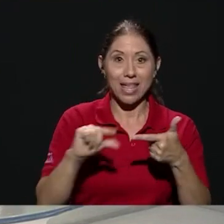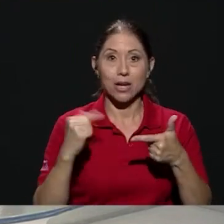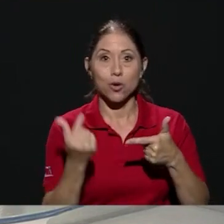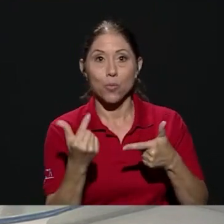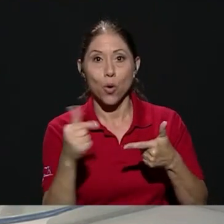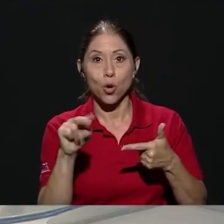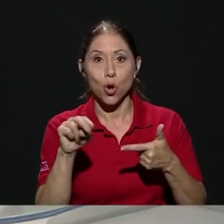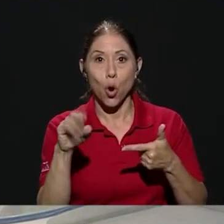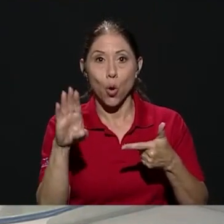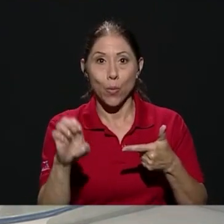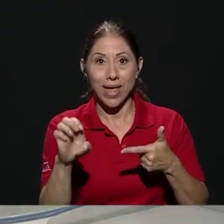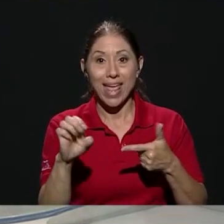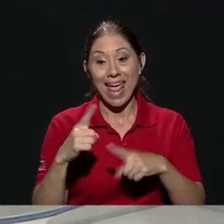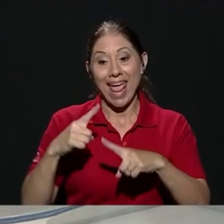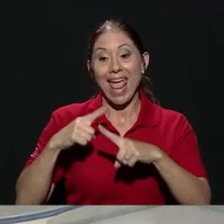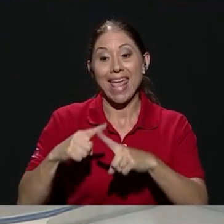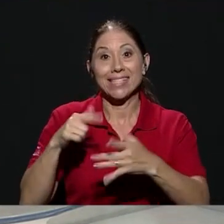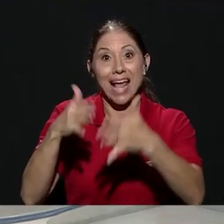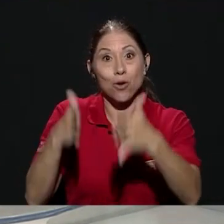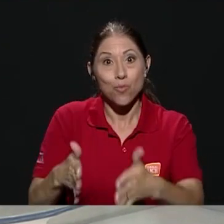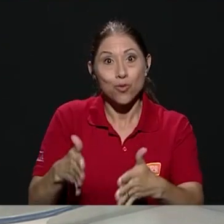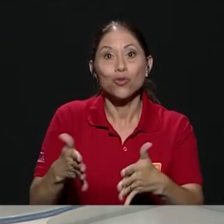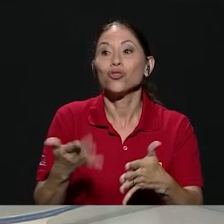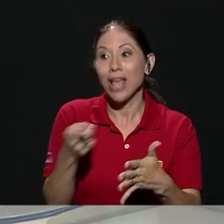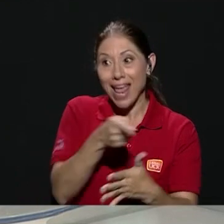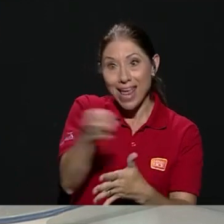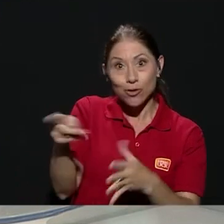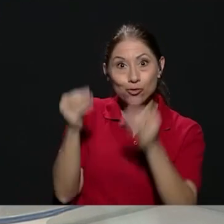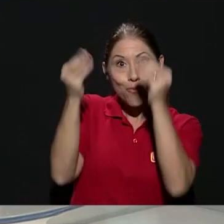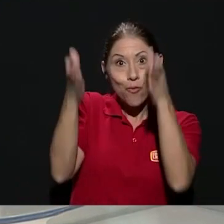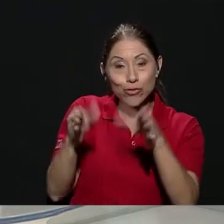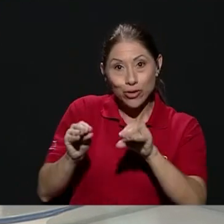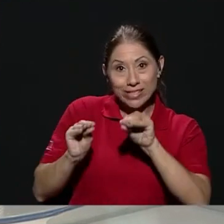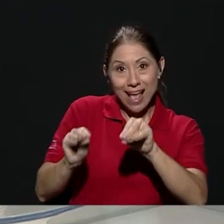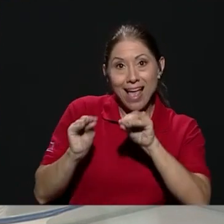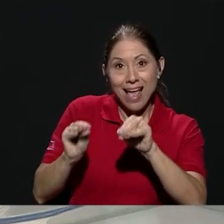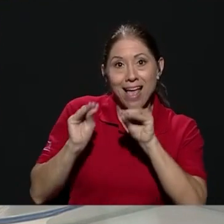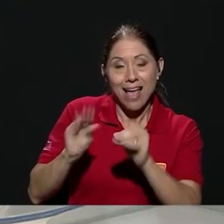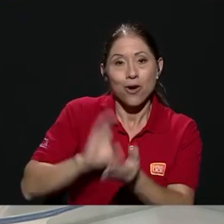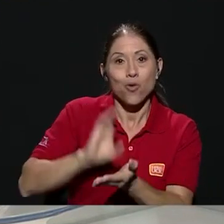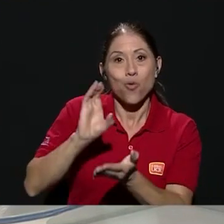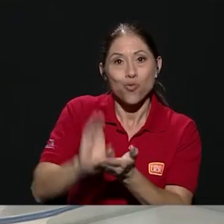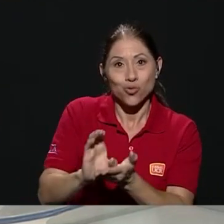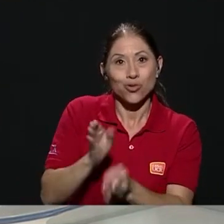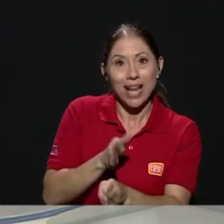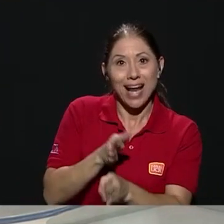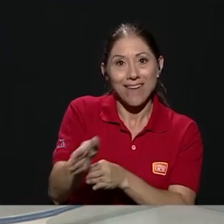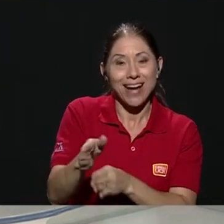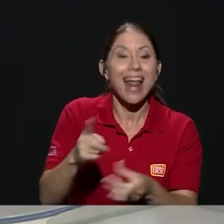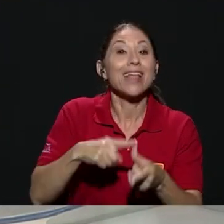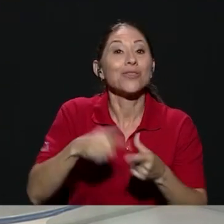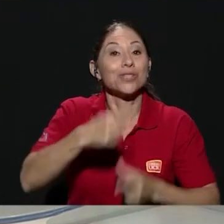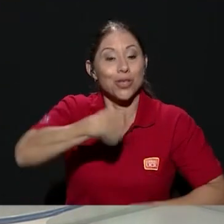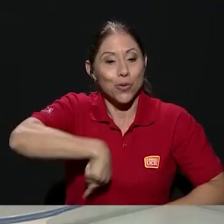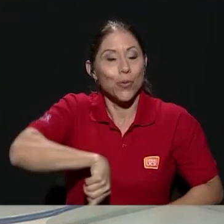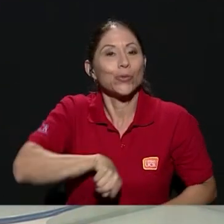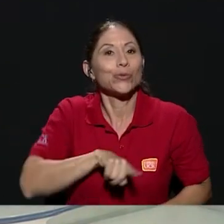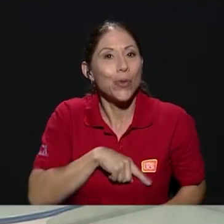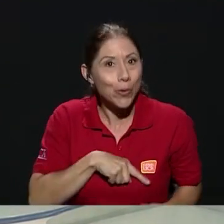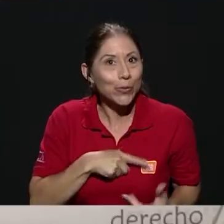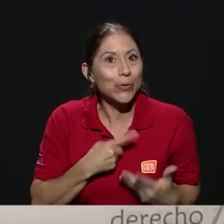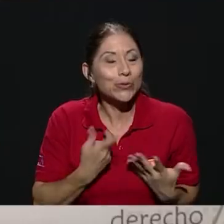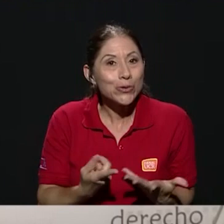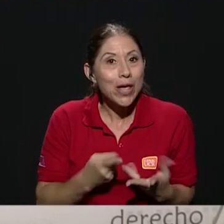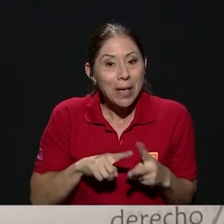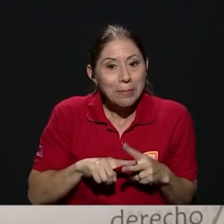que nos están apoyando en los cursos de las carreras. Entonces, digamos que nosotros nos aventuramos